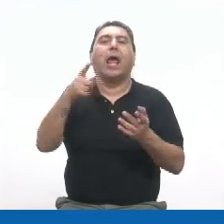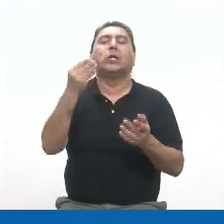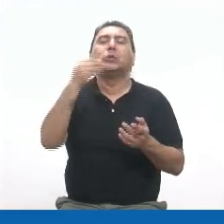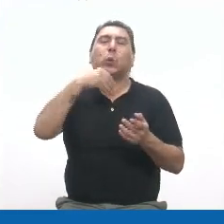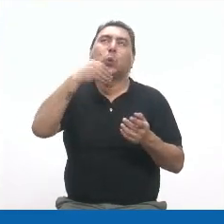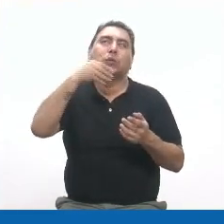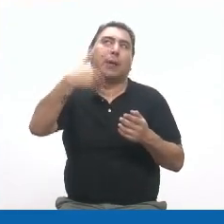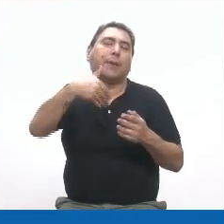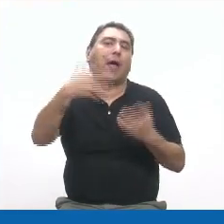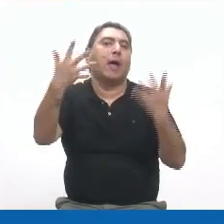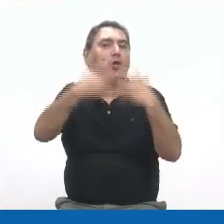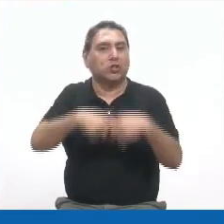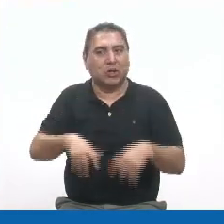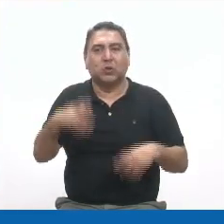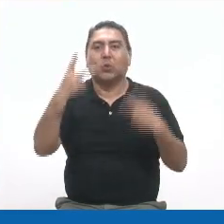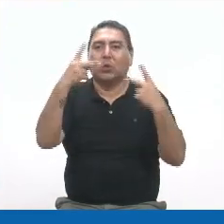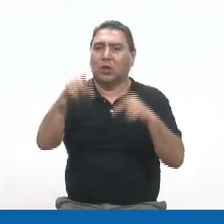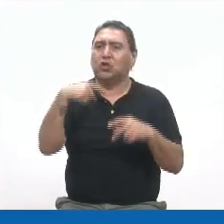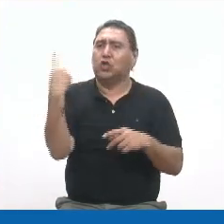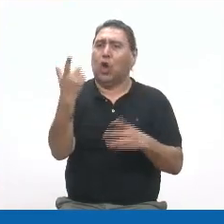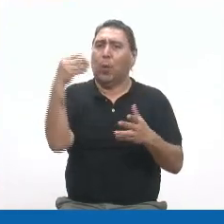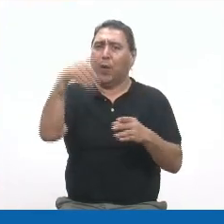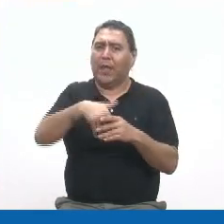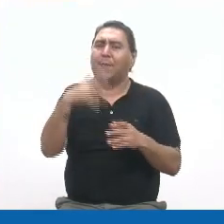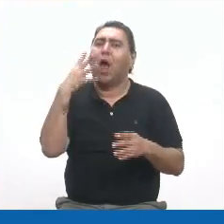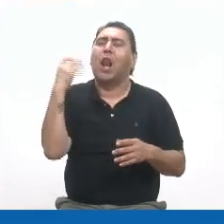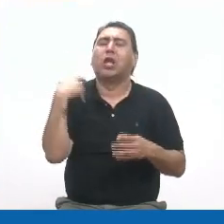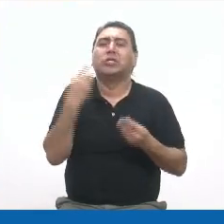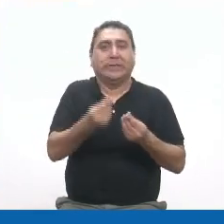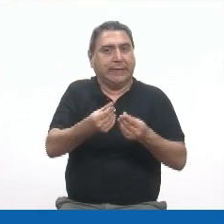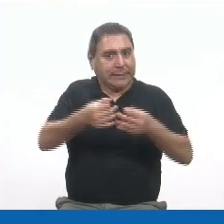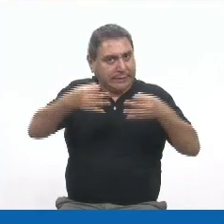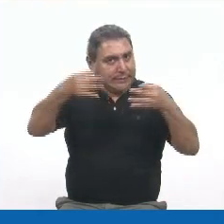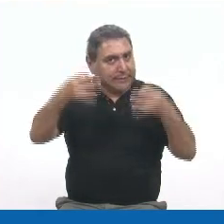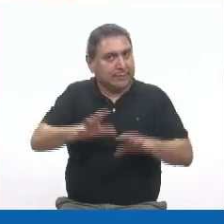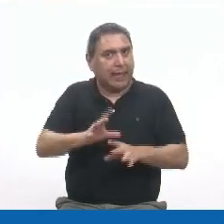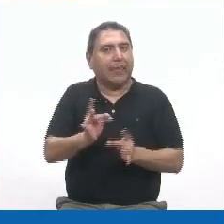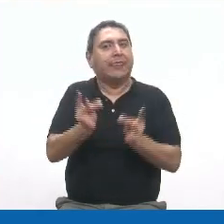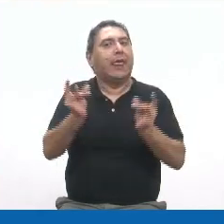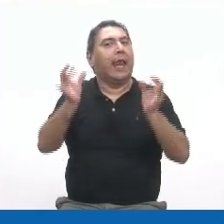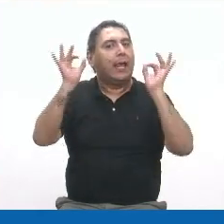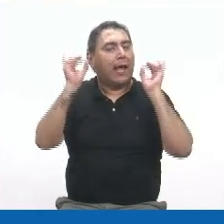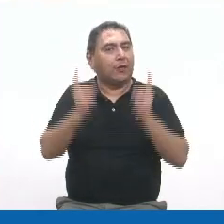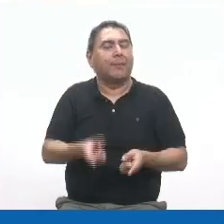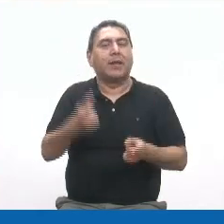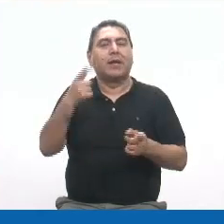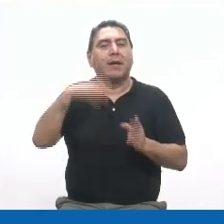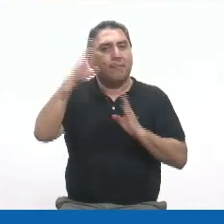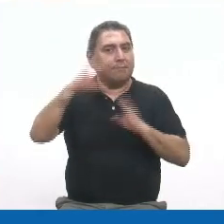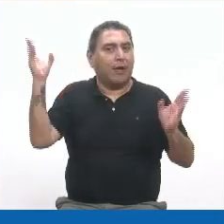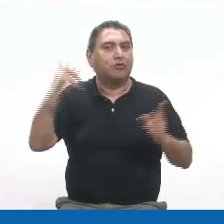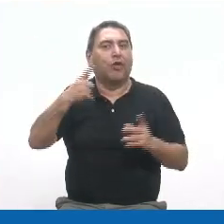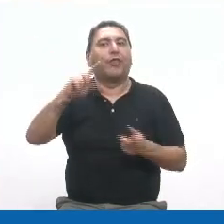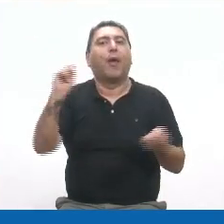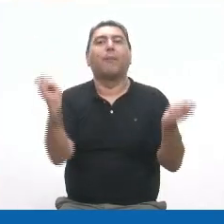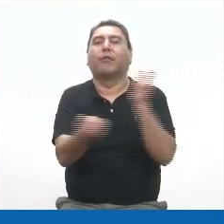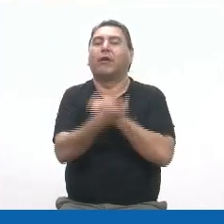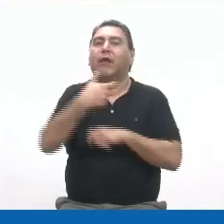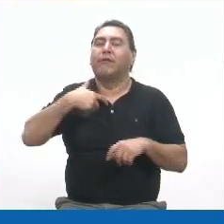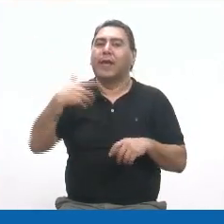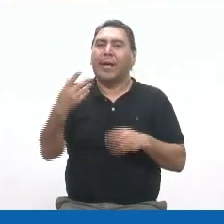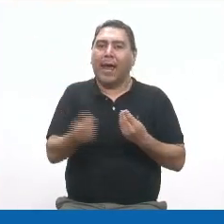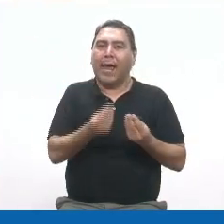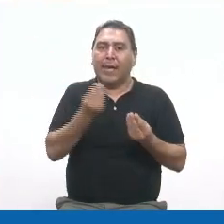turístico. Entonces, estamos votando algo que es muy sensible, que tiene un impacto que modifica